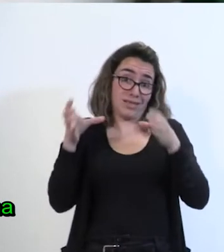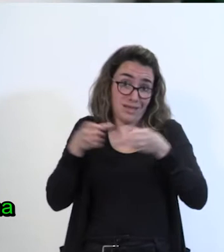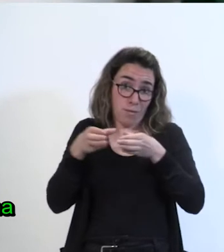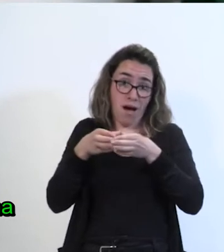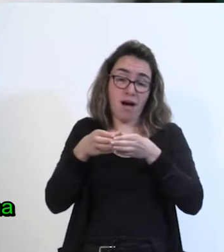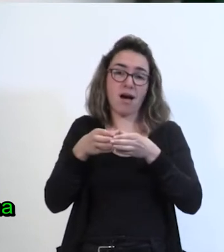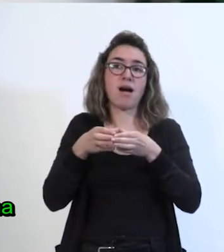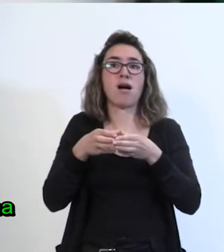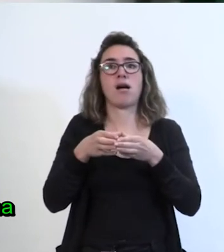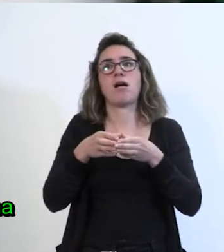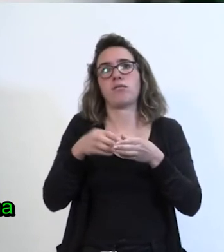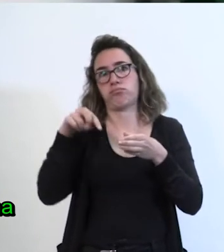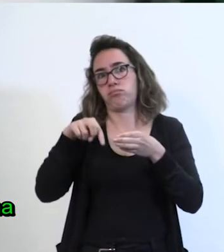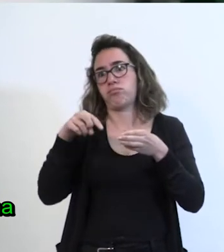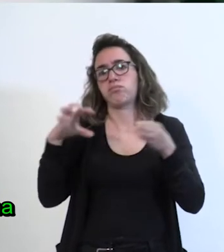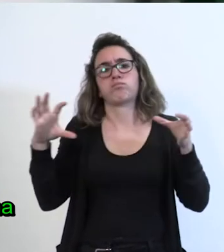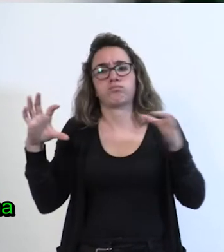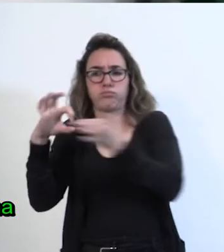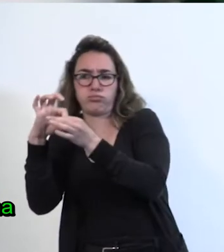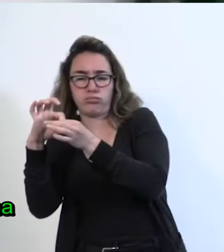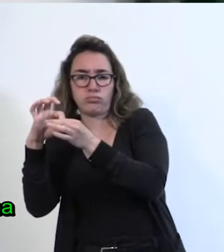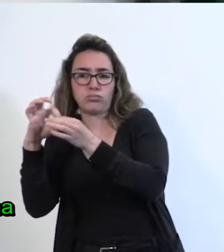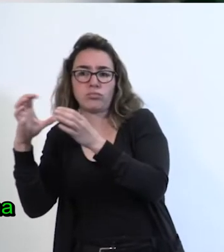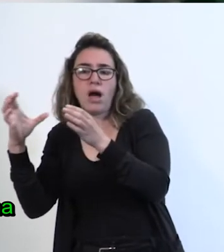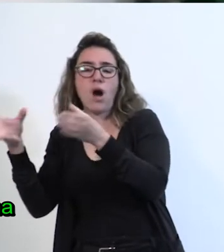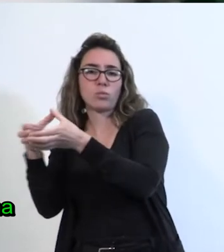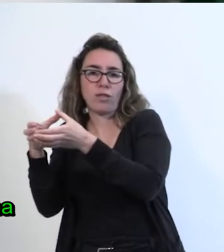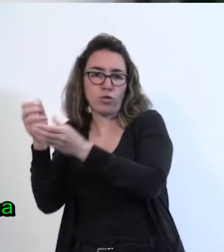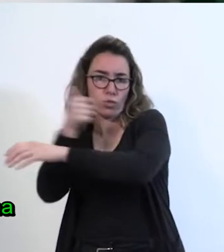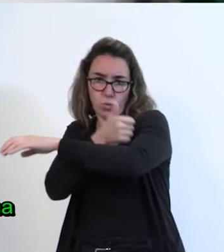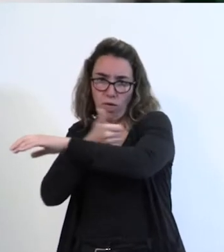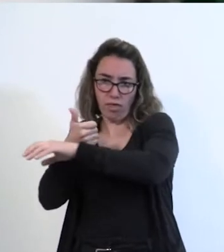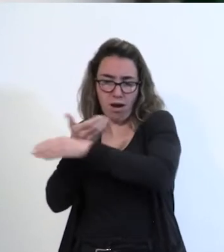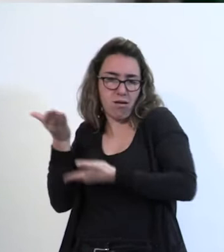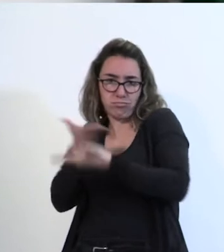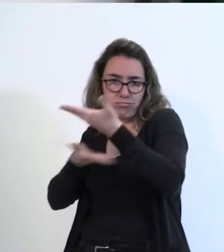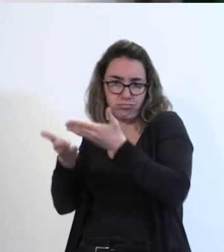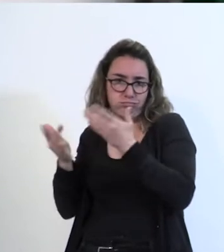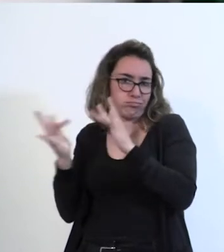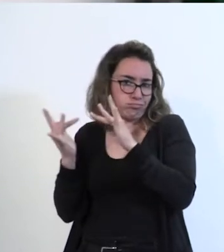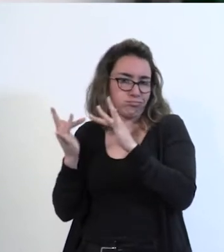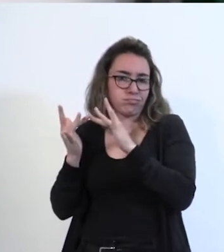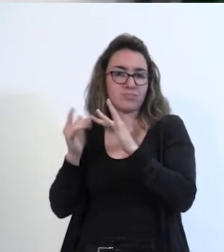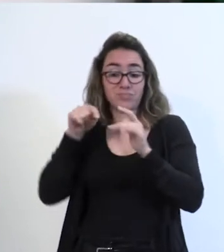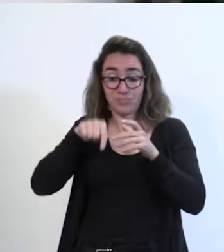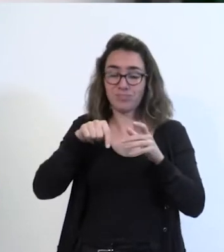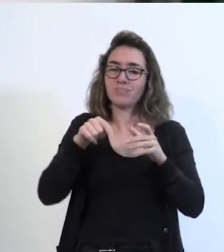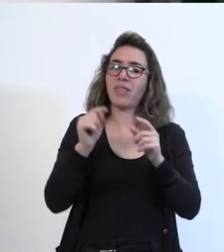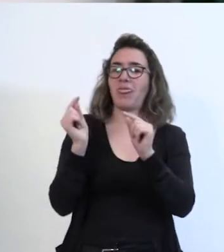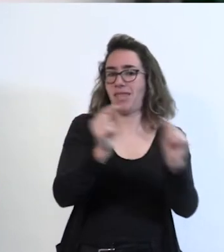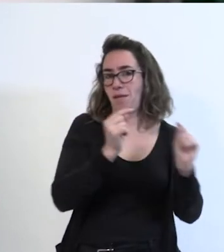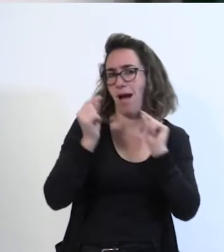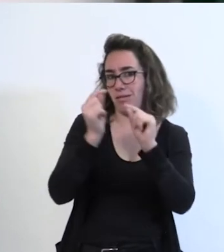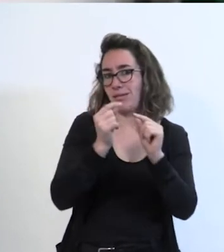alianza, una alianza muy cercana con la agrupación ciudadana, hace debates En